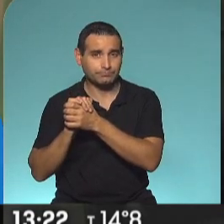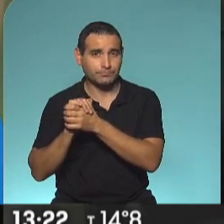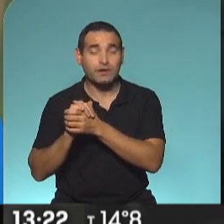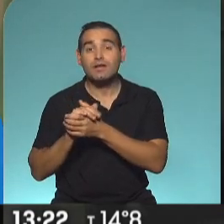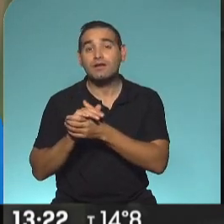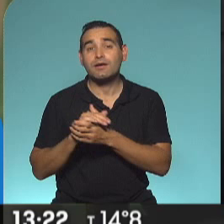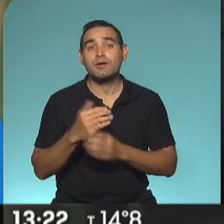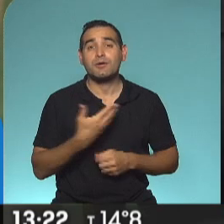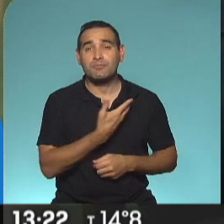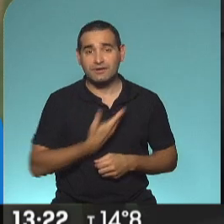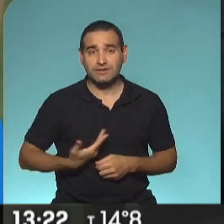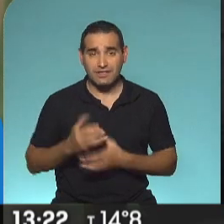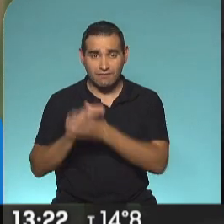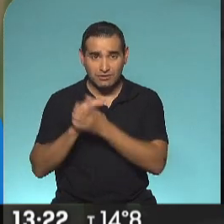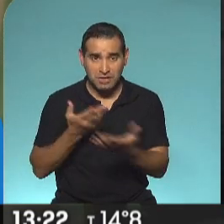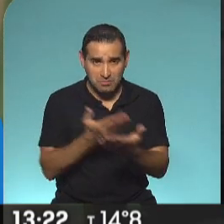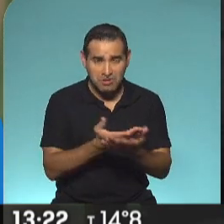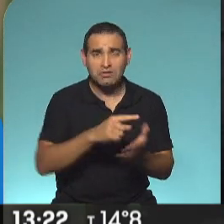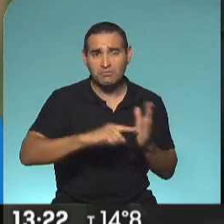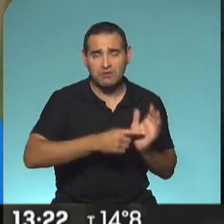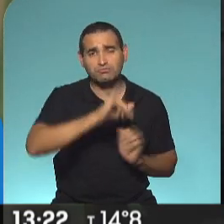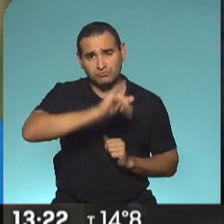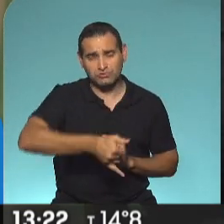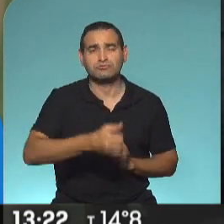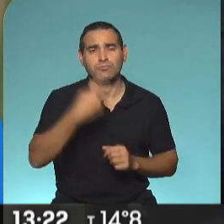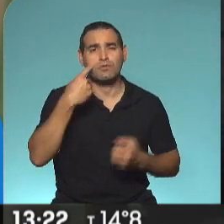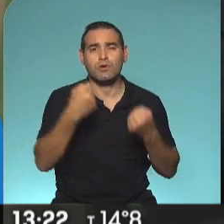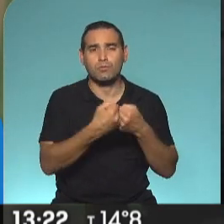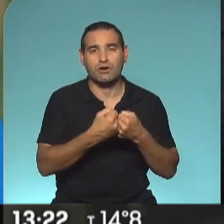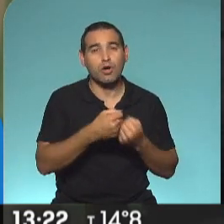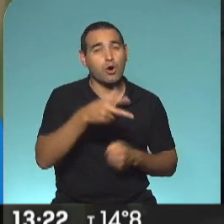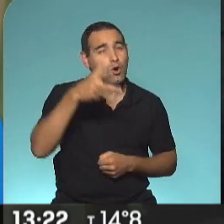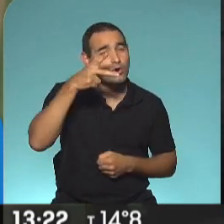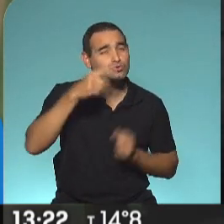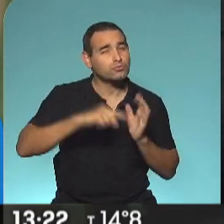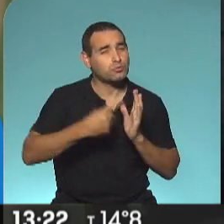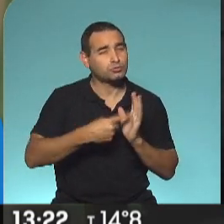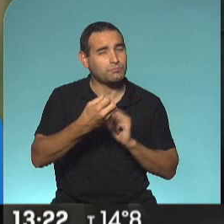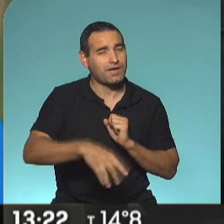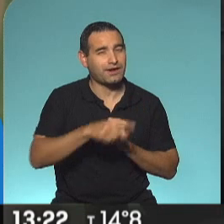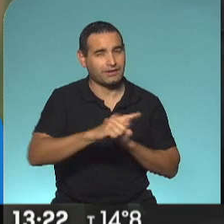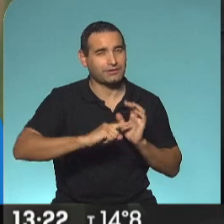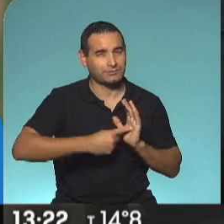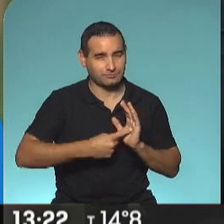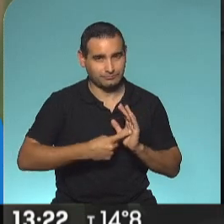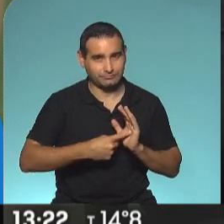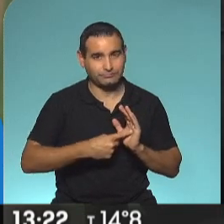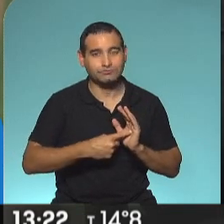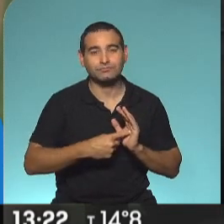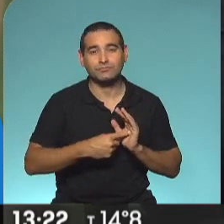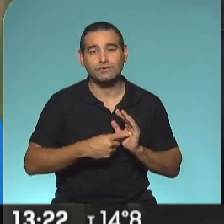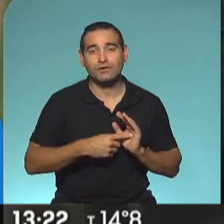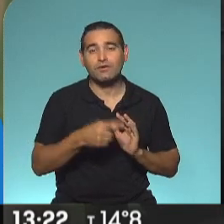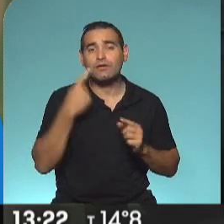Y ese acuerdo se concretó y Buenos Aires perdió en esa ocasión 8 puntos, si no me equivoco, de coparticipación,